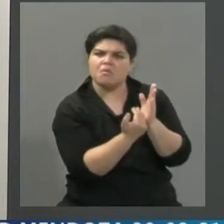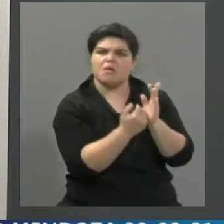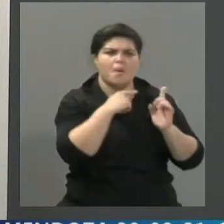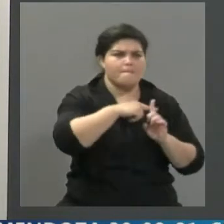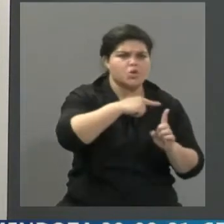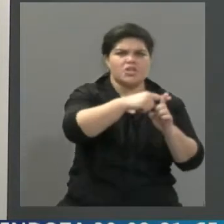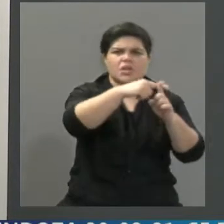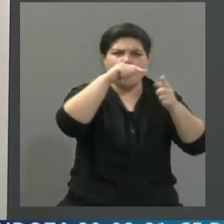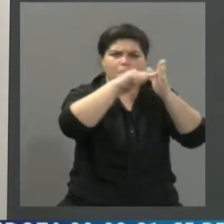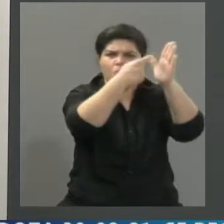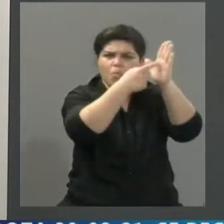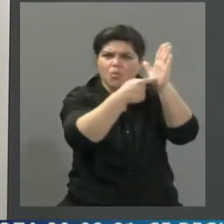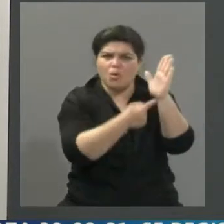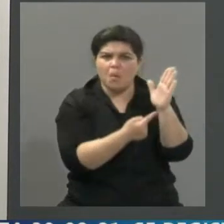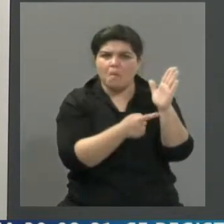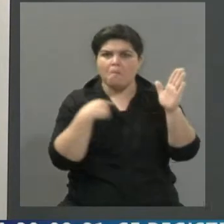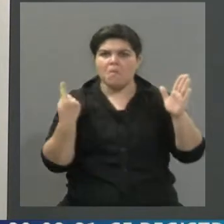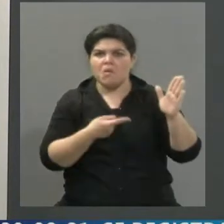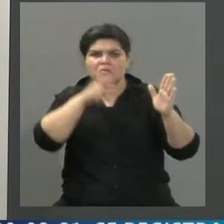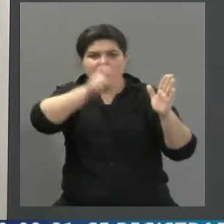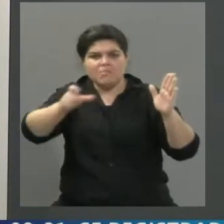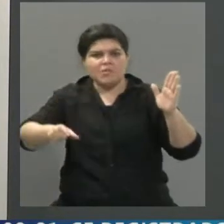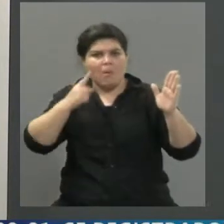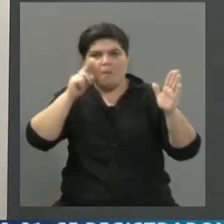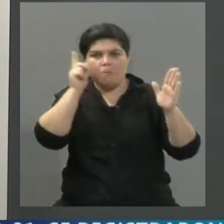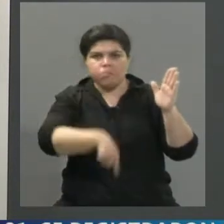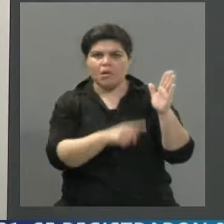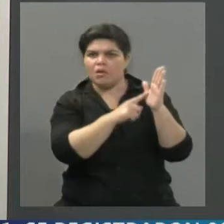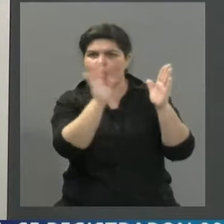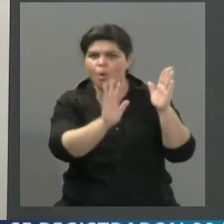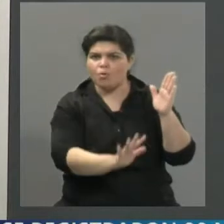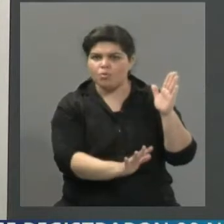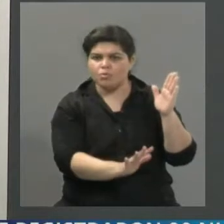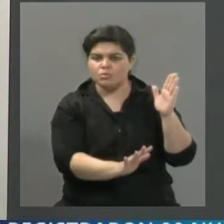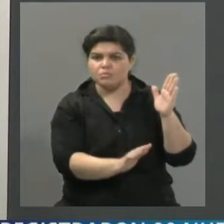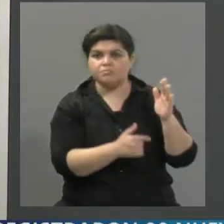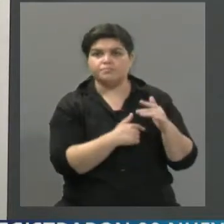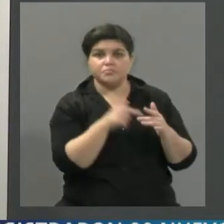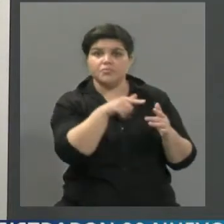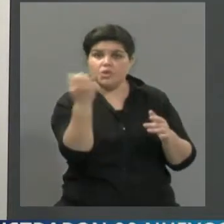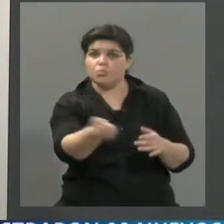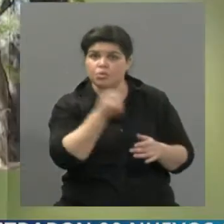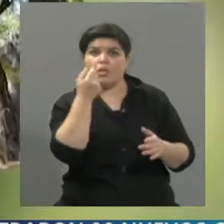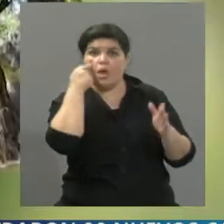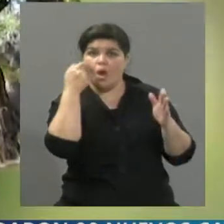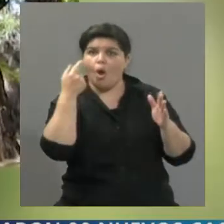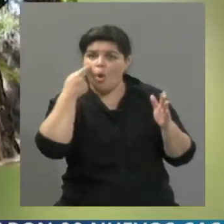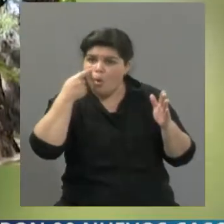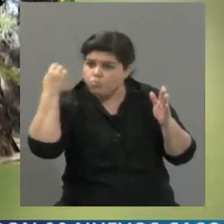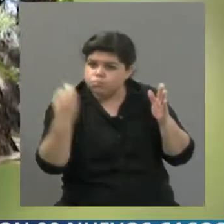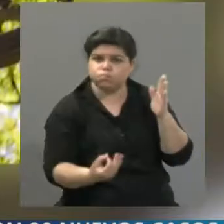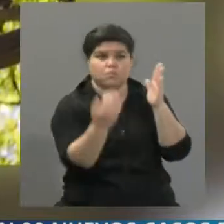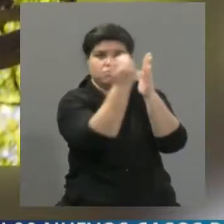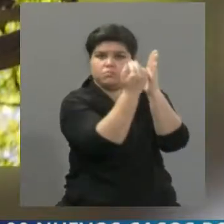arbolado, que tendría que estar mucho más presente para que empecemos a cuidar más, ¿no? Claro. También no solamente que sea